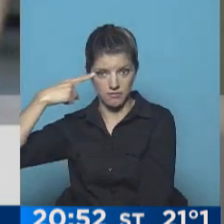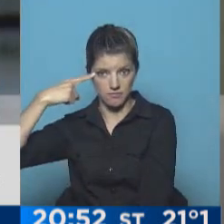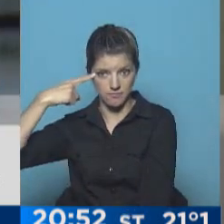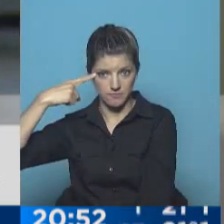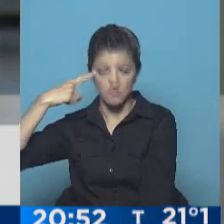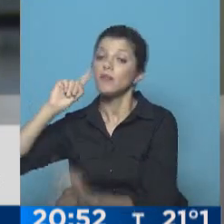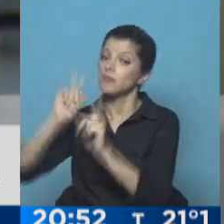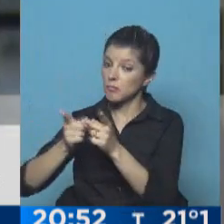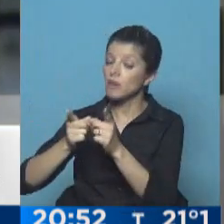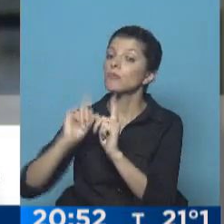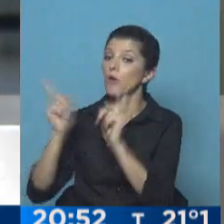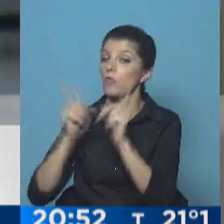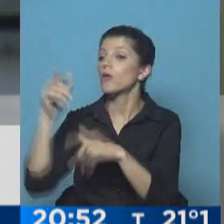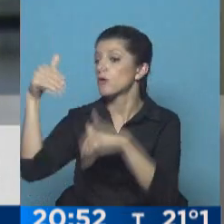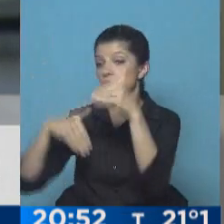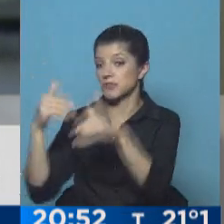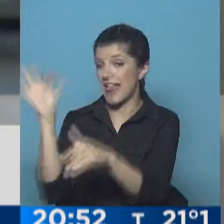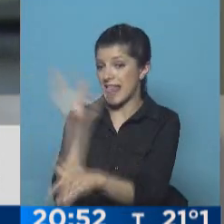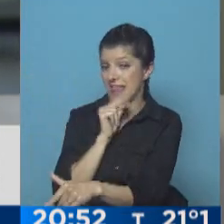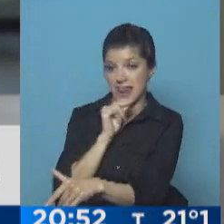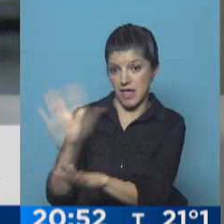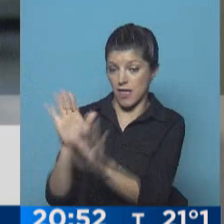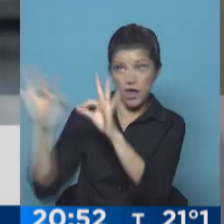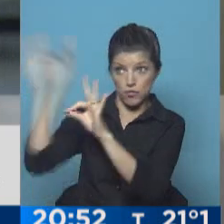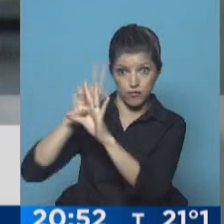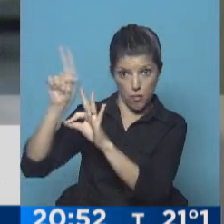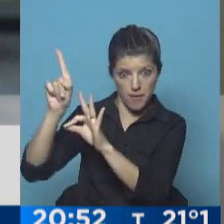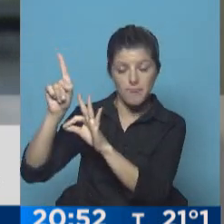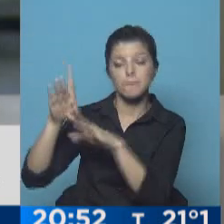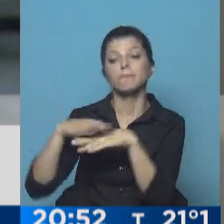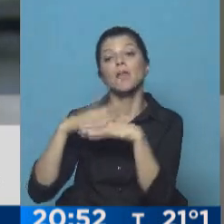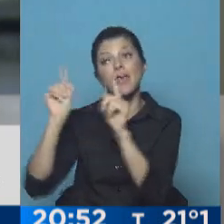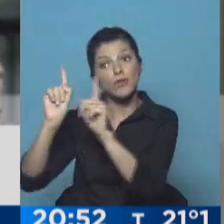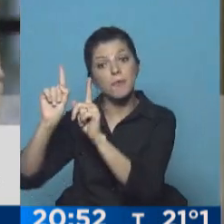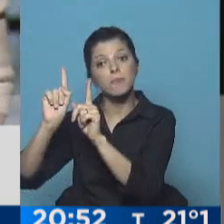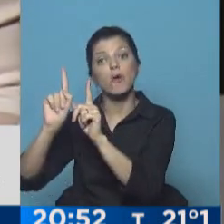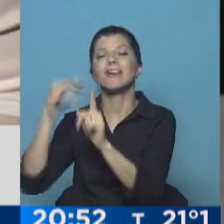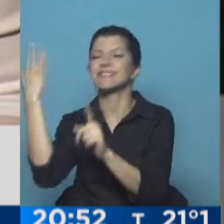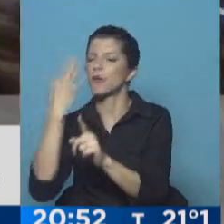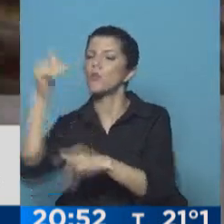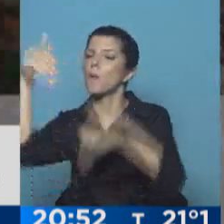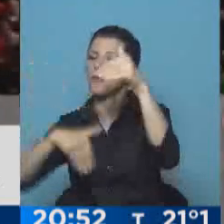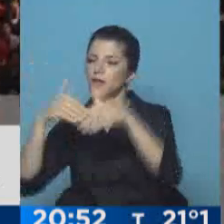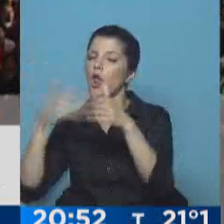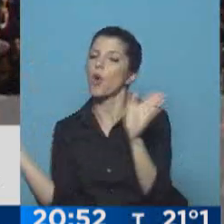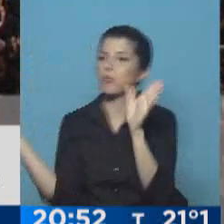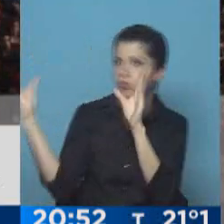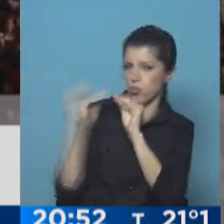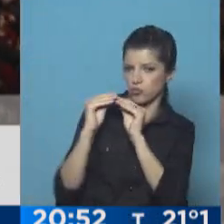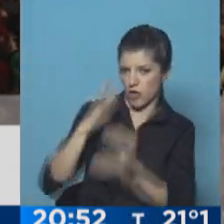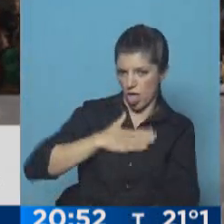con la abstención también de gran parte de los europeos muchos de los cuales hubieran votado seguramente junto a